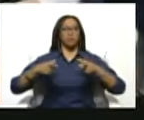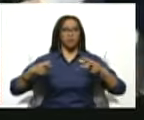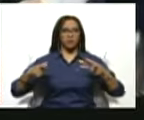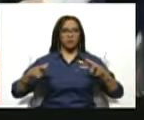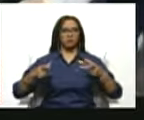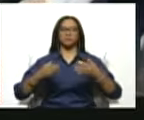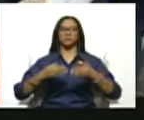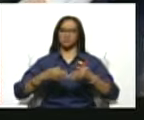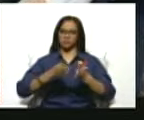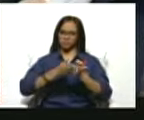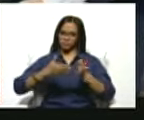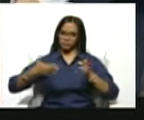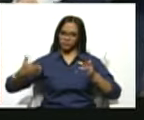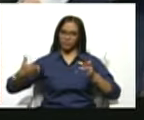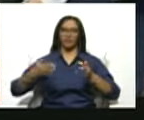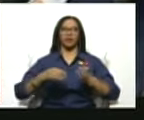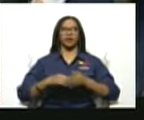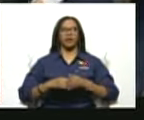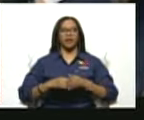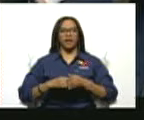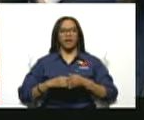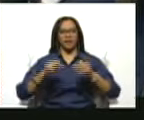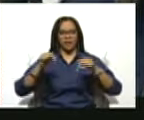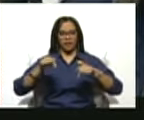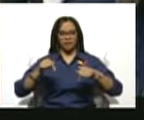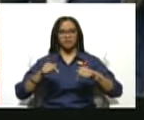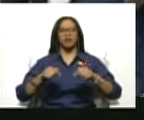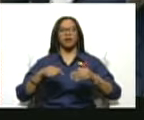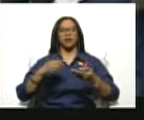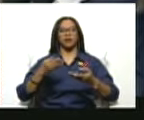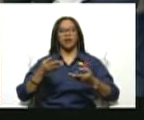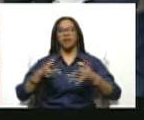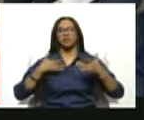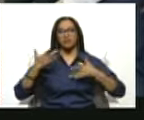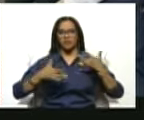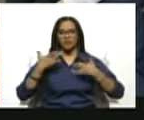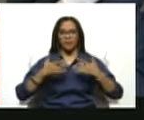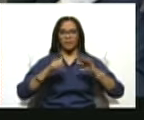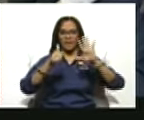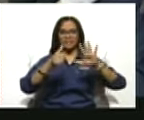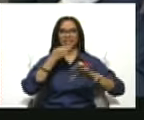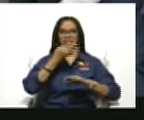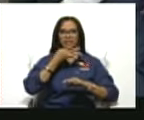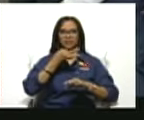esta jornada que teníamos previsto para las 6 de la tarde